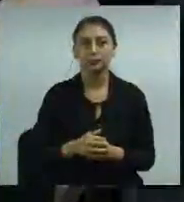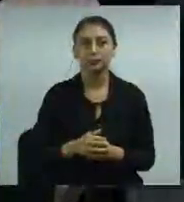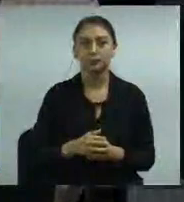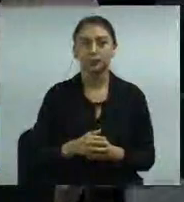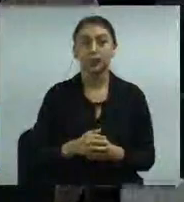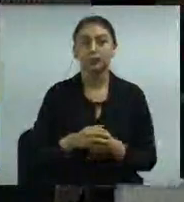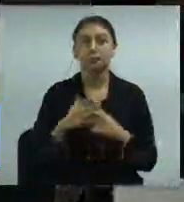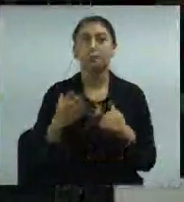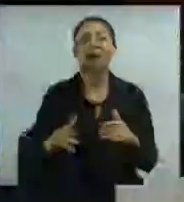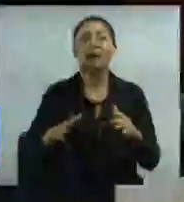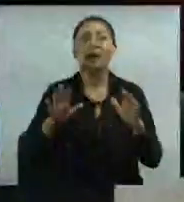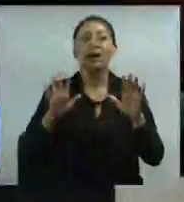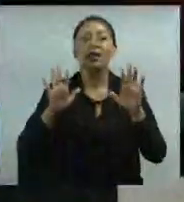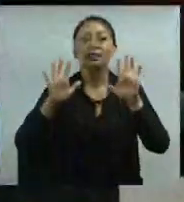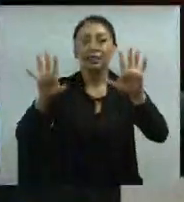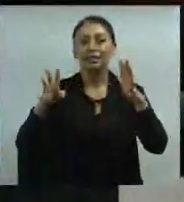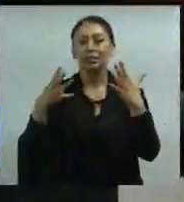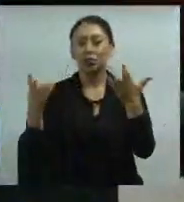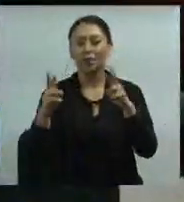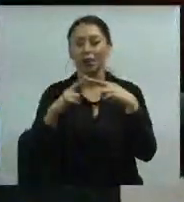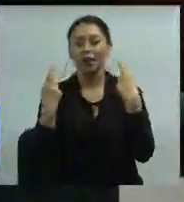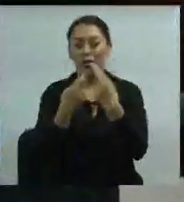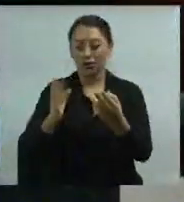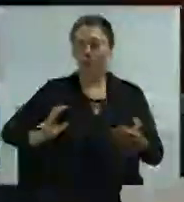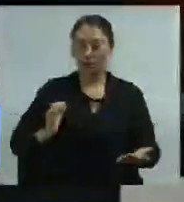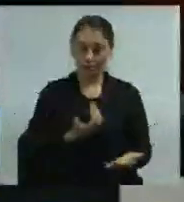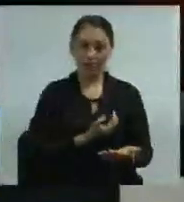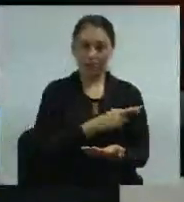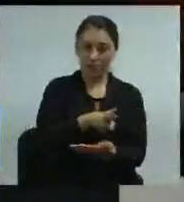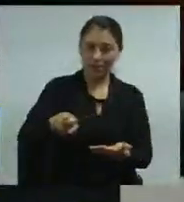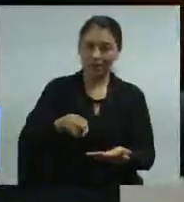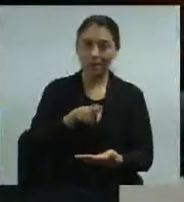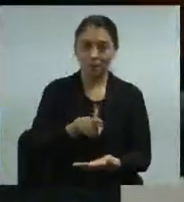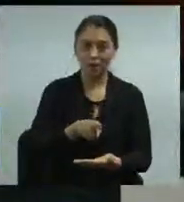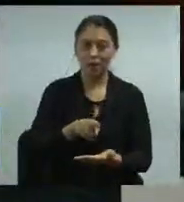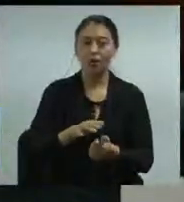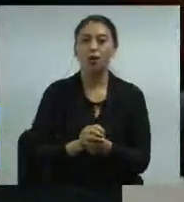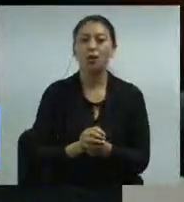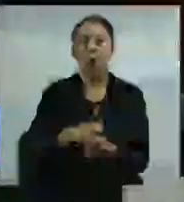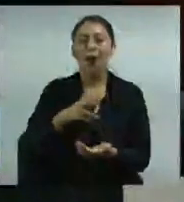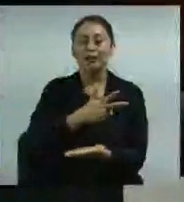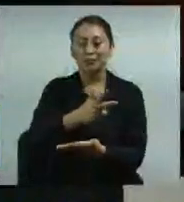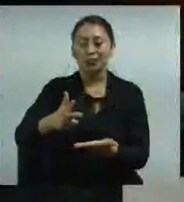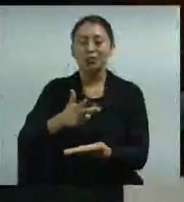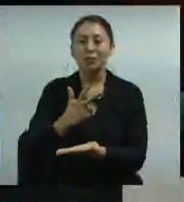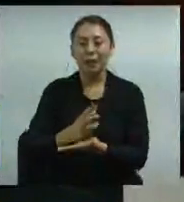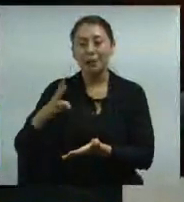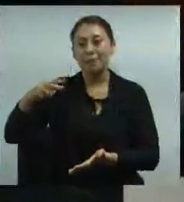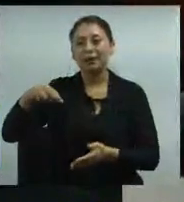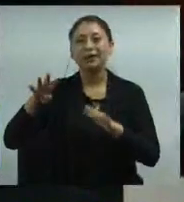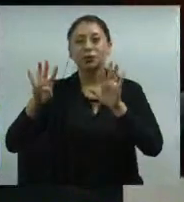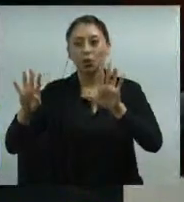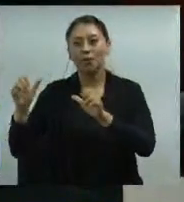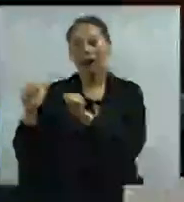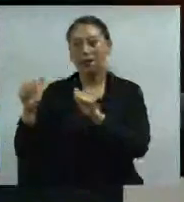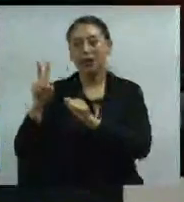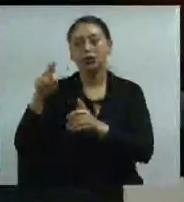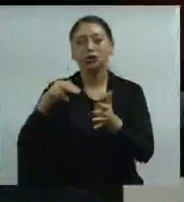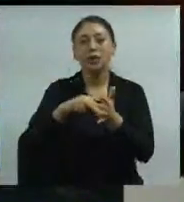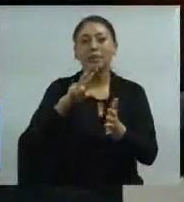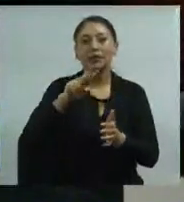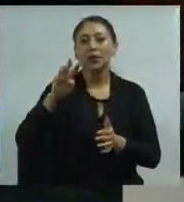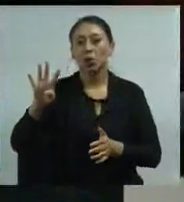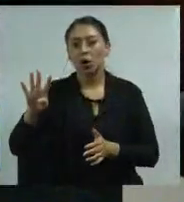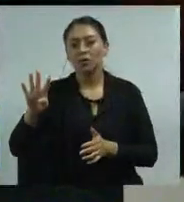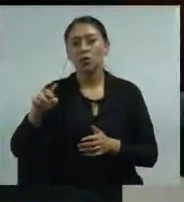Para la 19ª sesión ordinaria del Congreso de la República, celebrada en la ciudad de Guatemala el martes 9 de abril del 2024